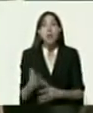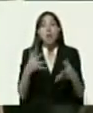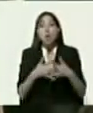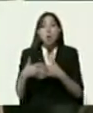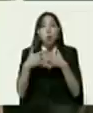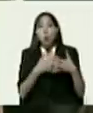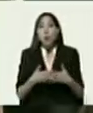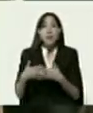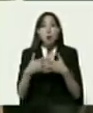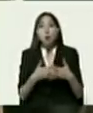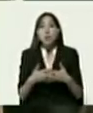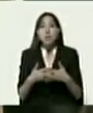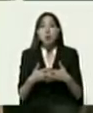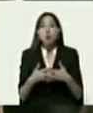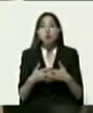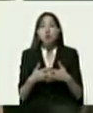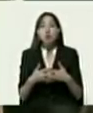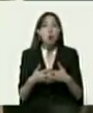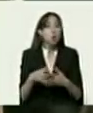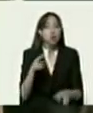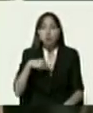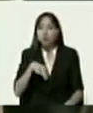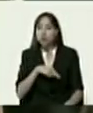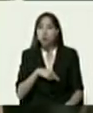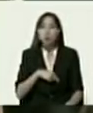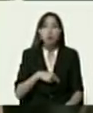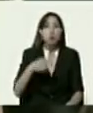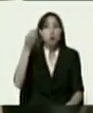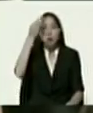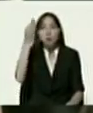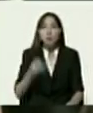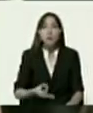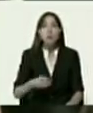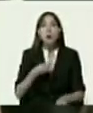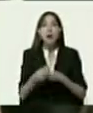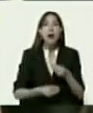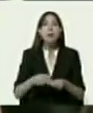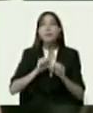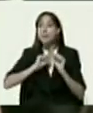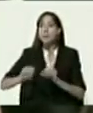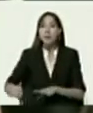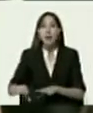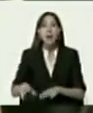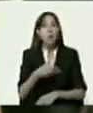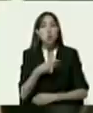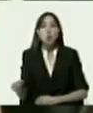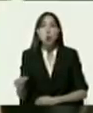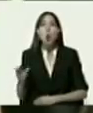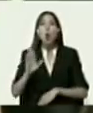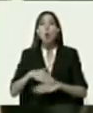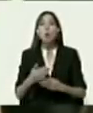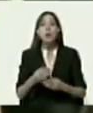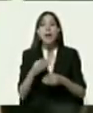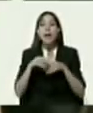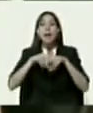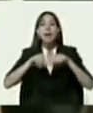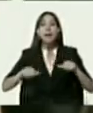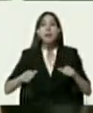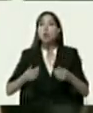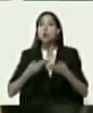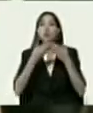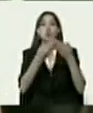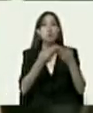el imperio hagan nos hará renunciar al legítimo derecho a la autodeterminación ni entregar un centímetro de nuestra